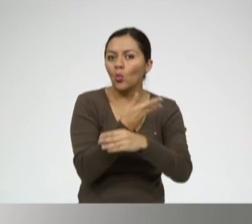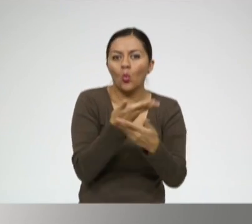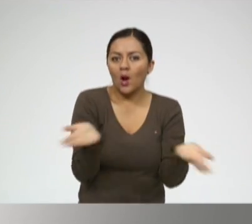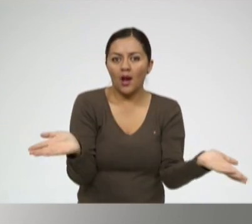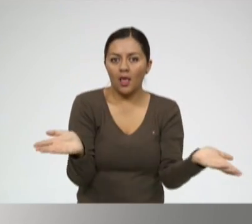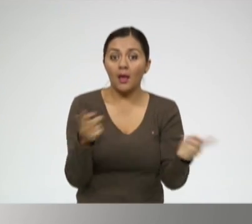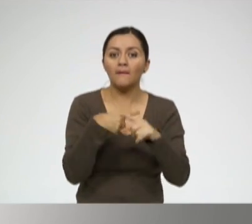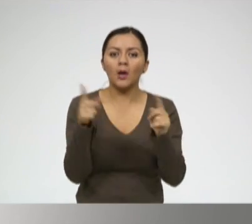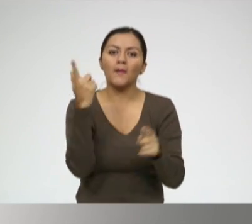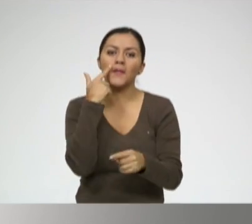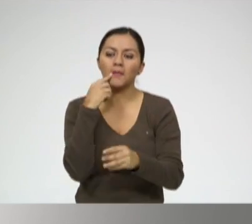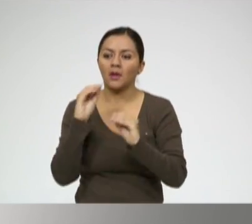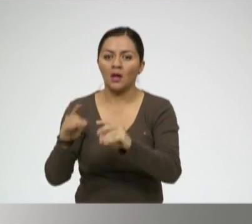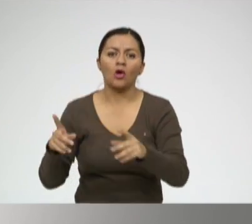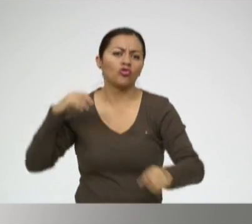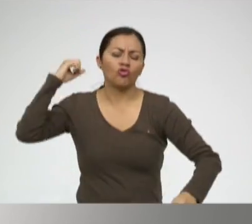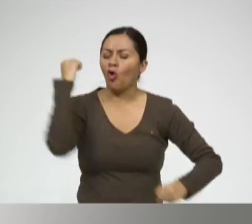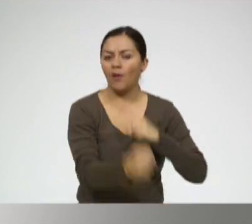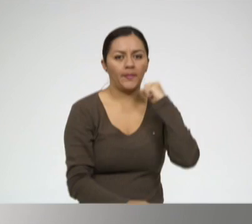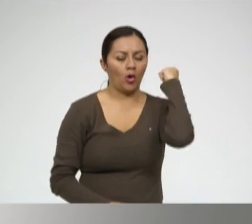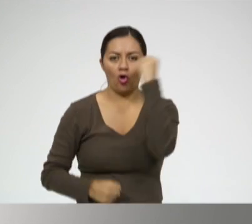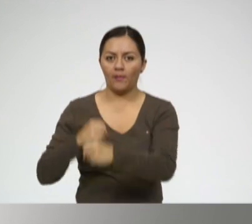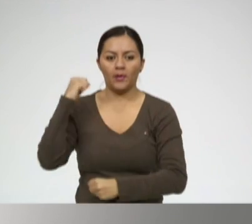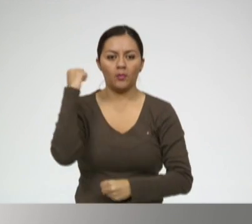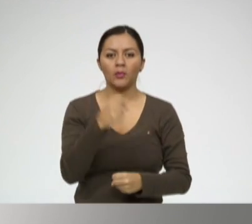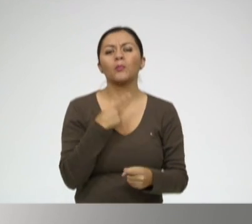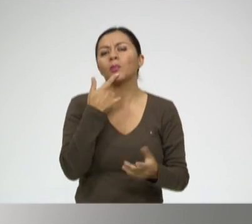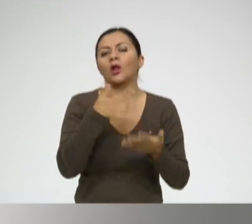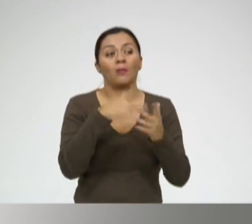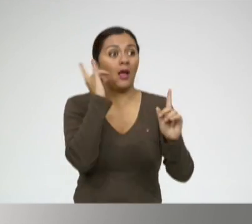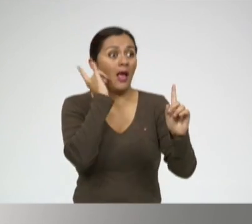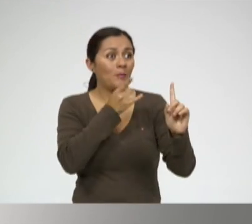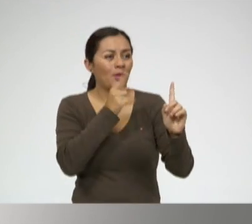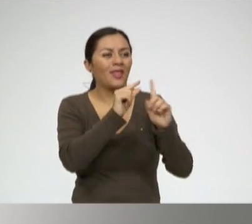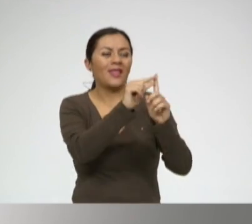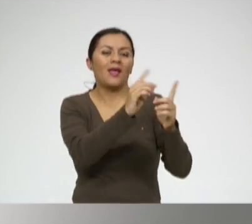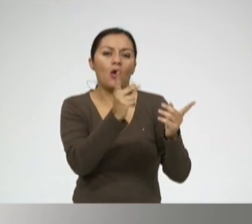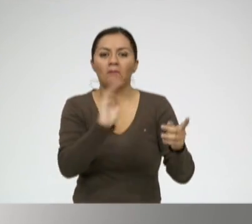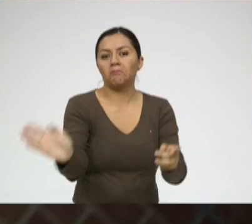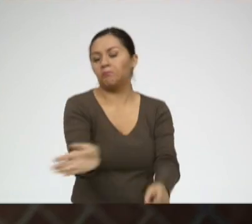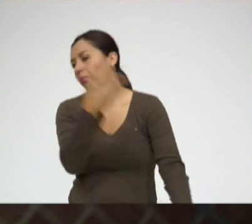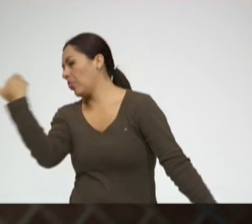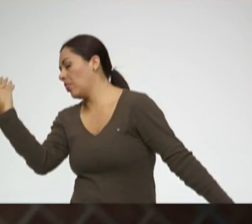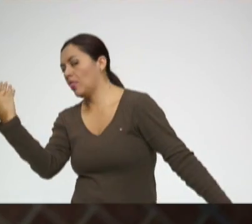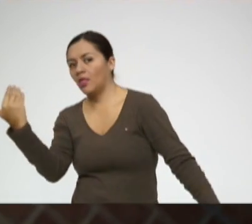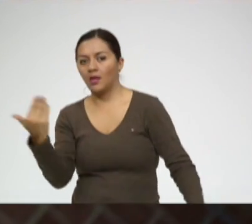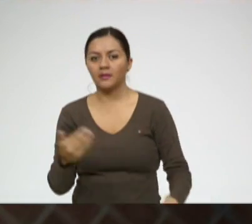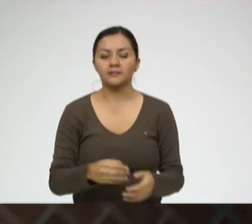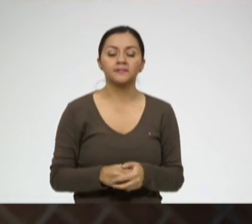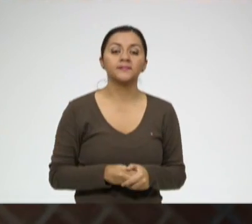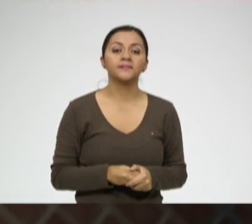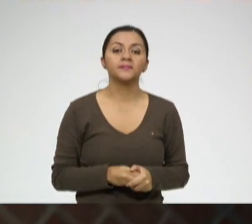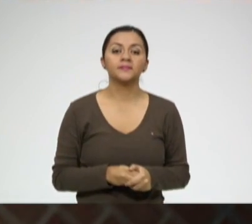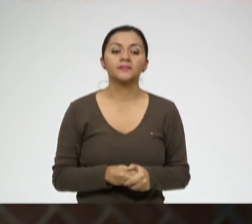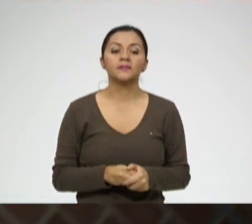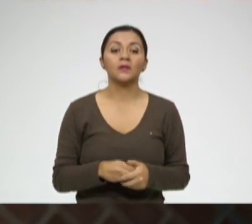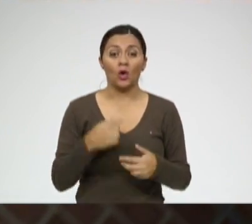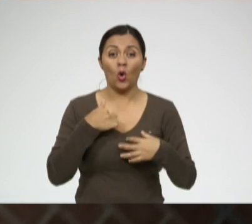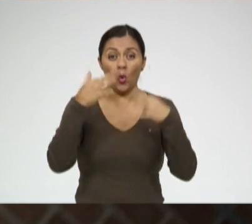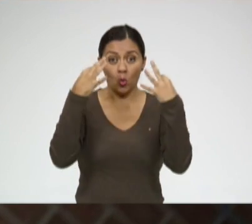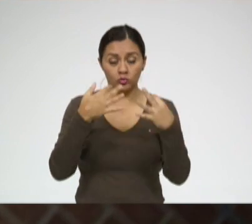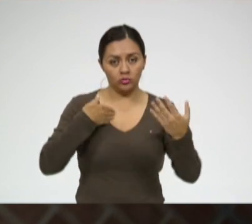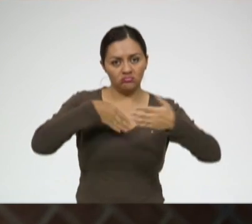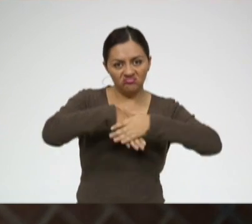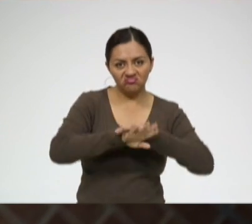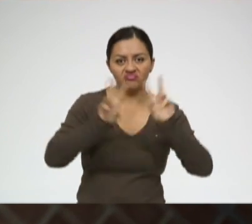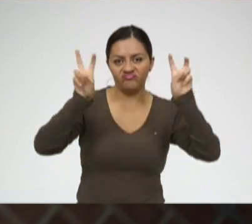Pero ahorita todo es al golpe. Uno te dice un apodo y el otro te va metiendo una cachetada. Cuando entré a las pandillas fue por eso.